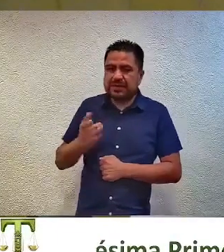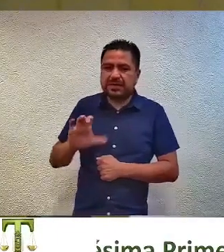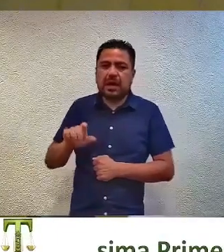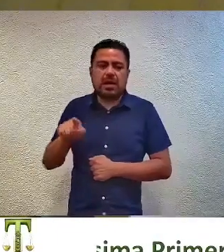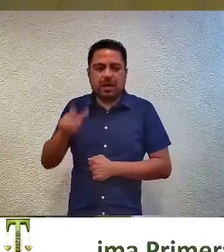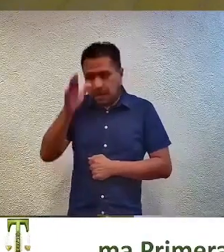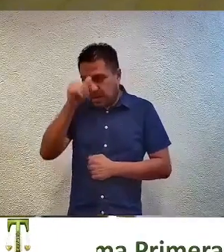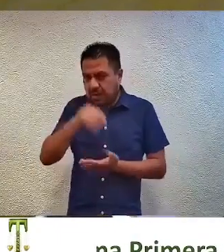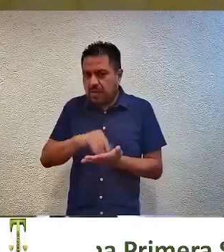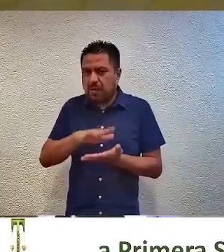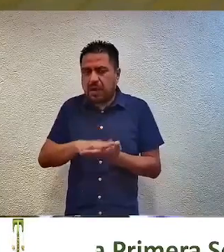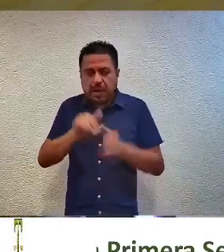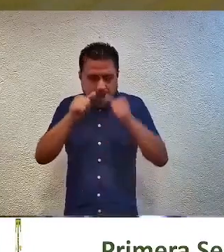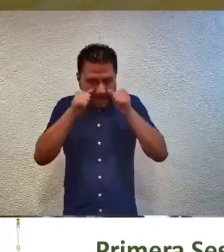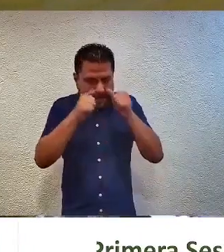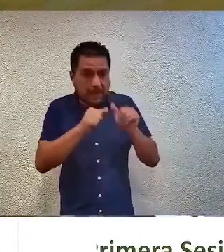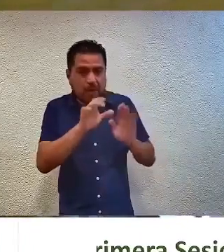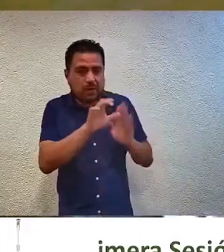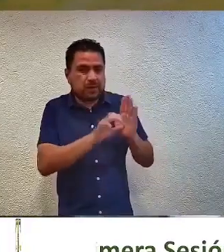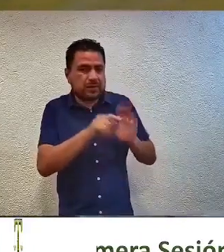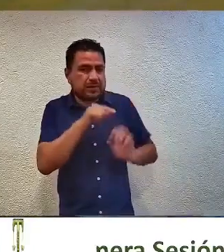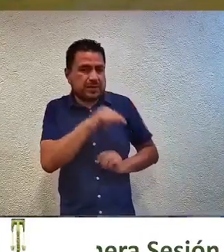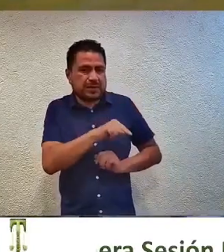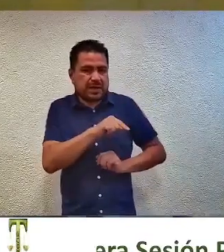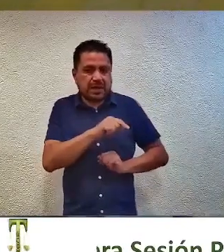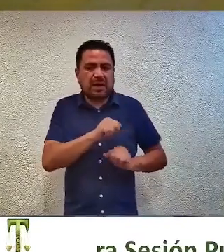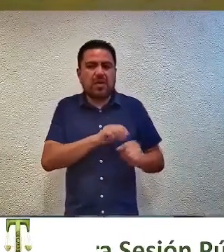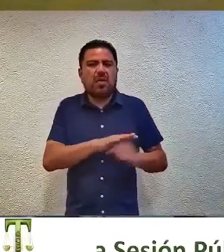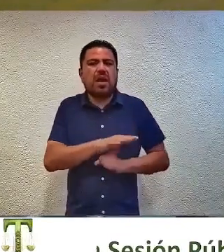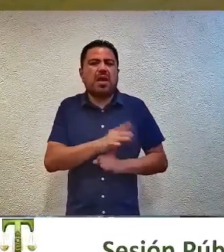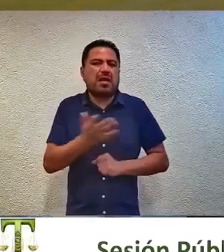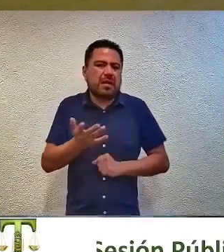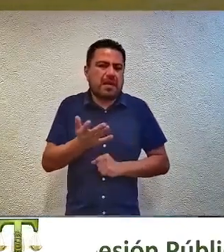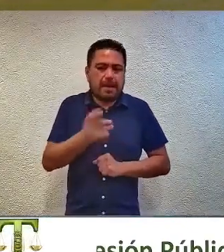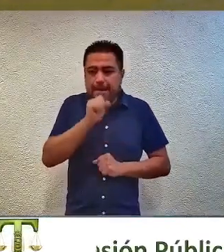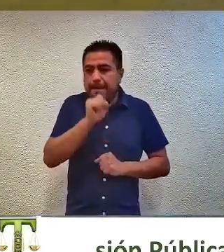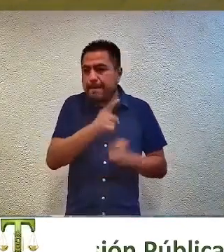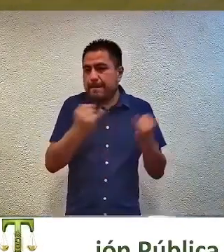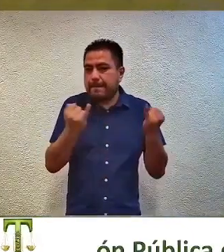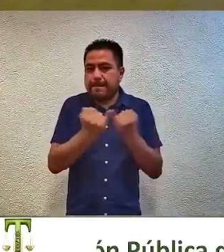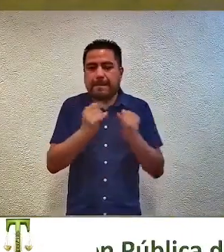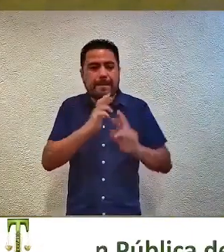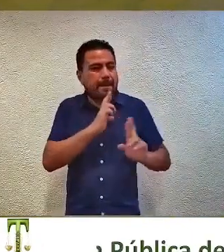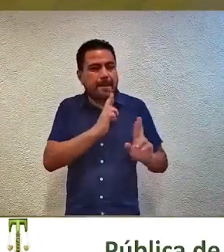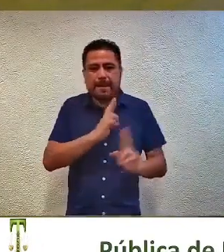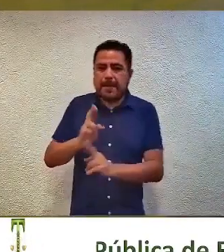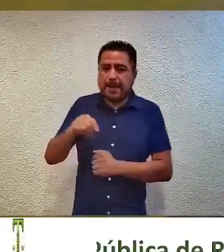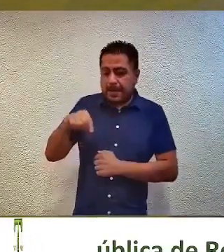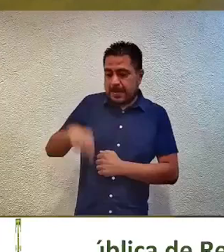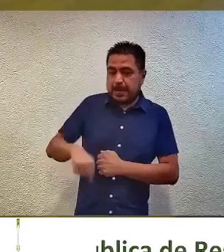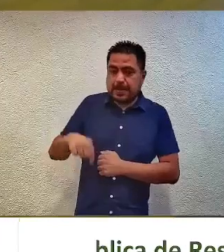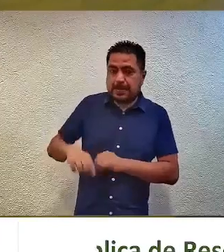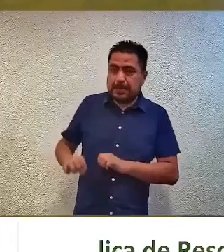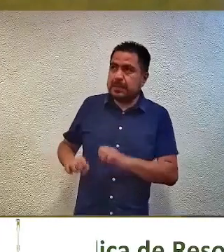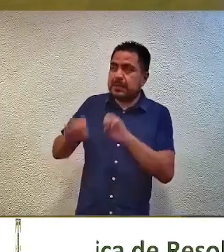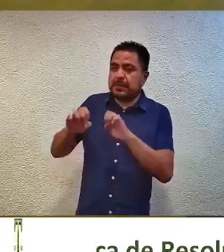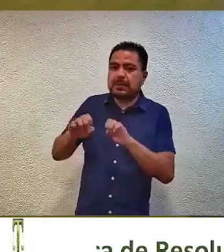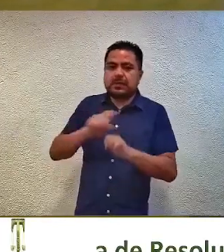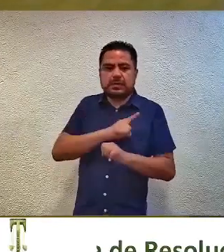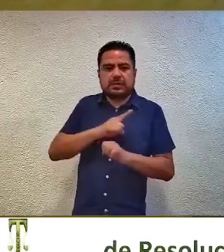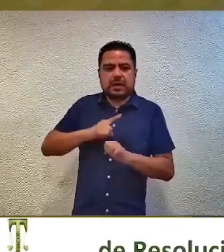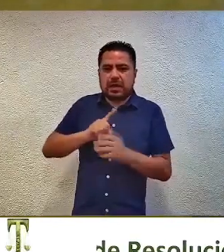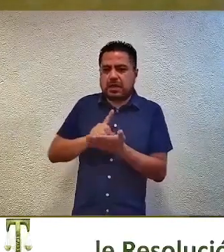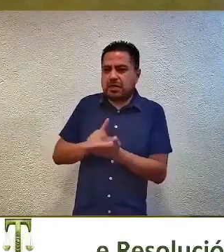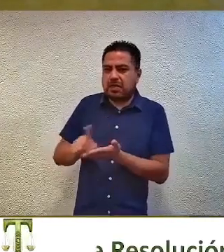acorde y atiende a los principios constitucionales y legales respectivos, de ahí que la respuesta emitida por esta autoridad se considere apegada a